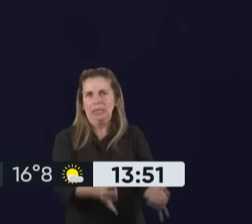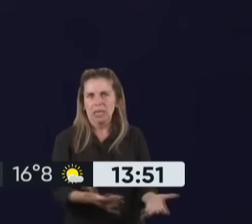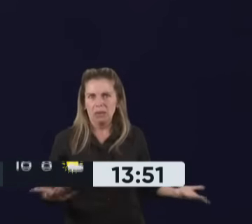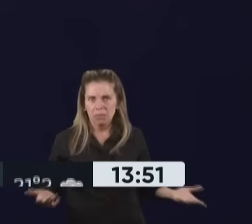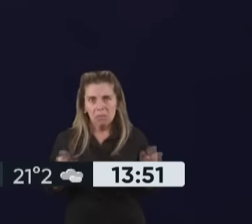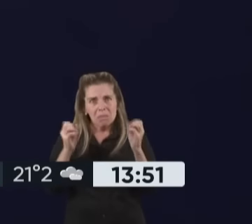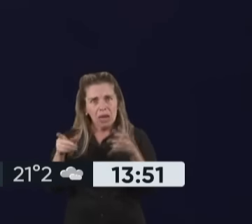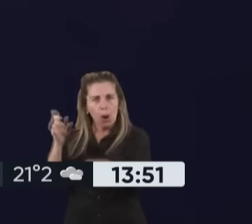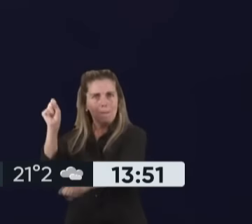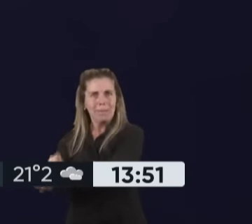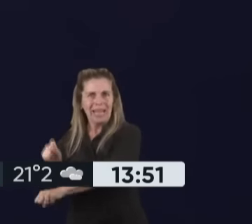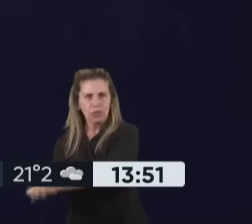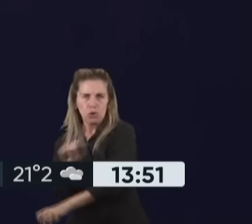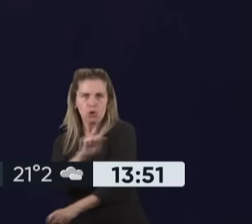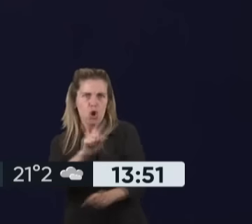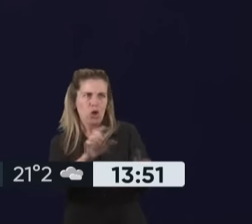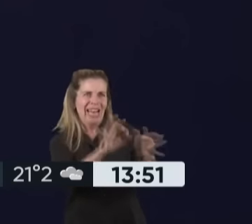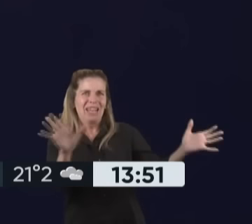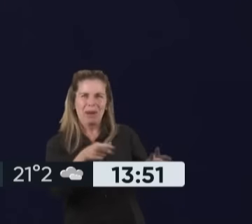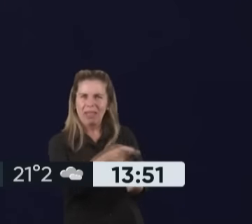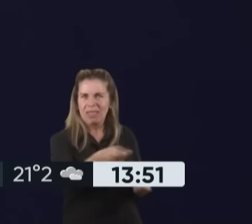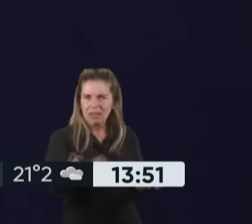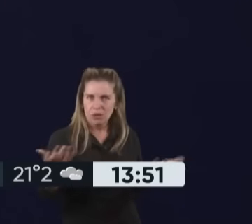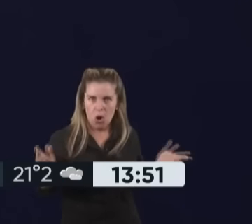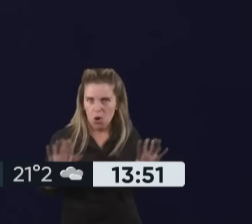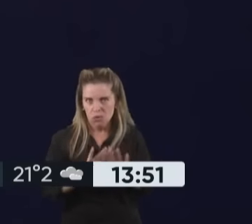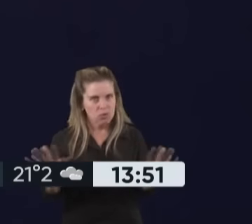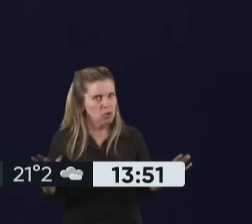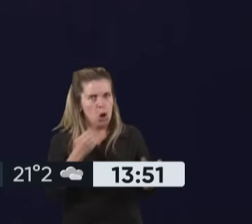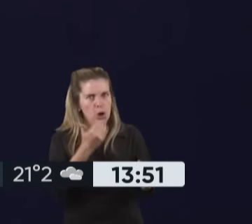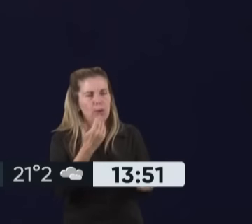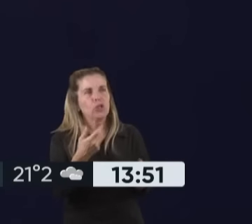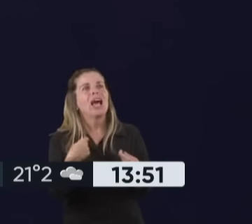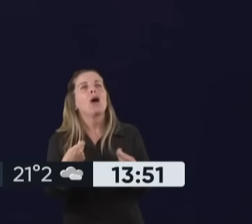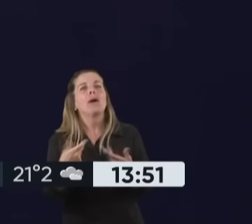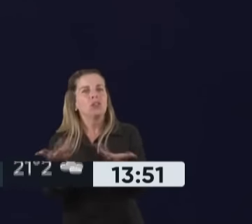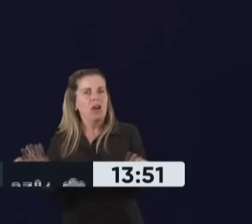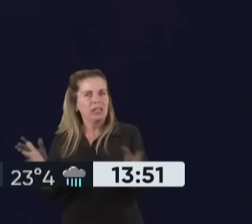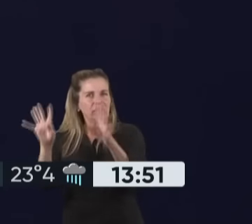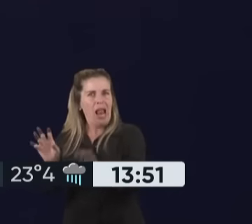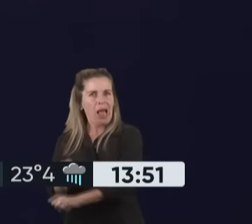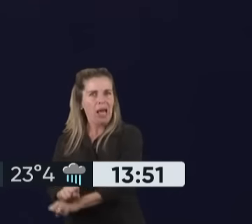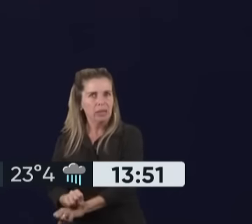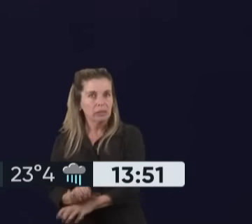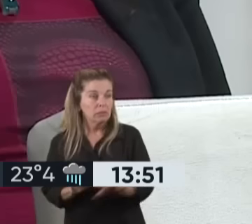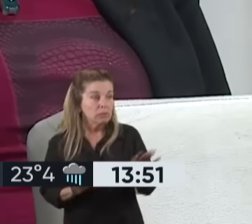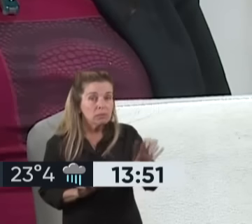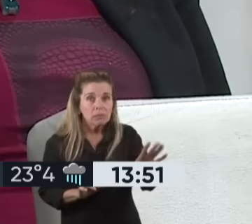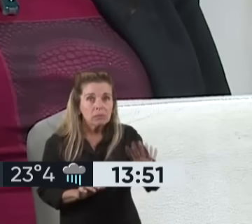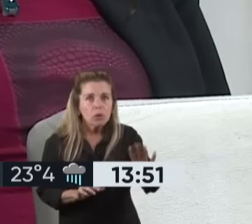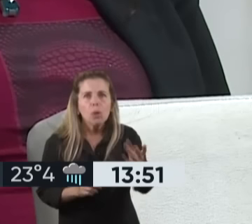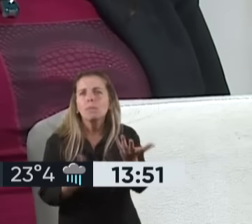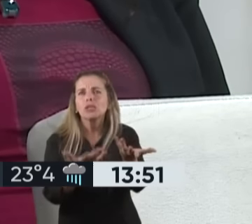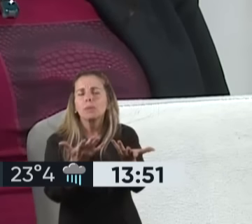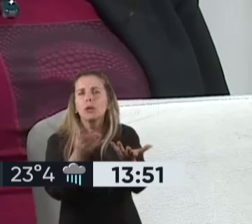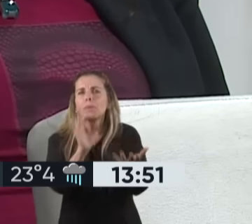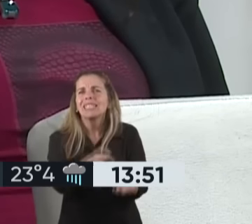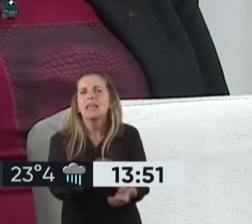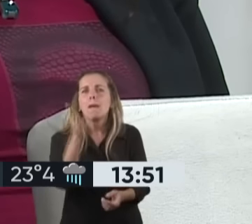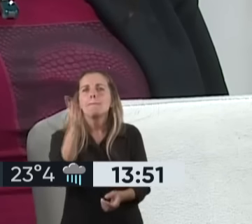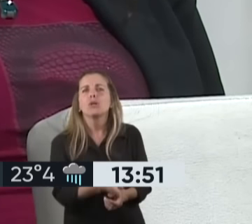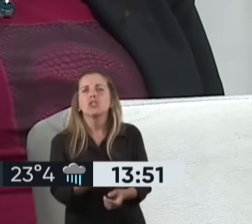no no delincuentes en la calle. Así que no lo miramos desde esa perspectiva. Sin hablar de plata, ¿qué porcentaje de gente, de